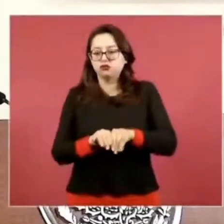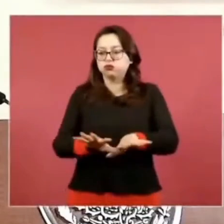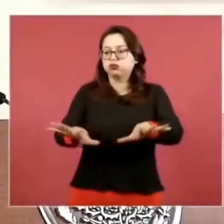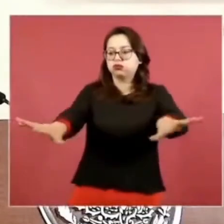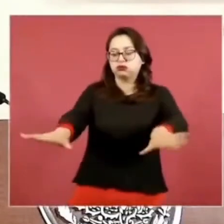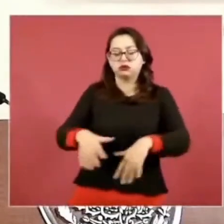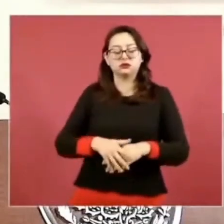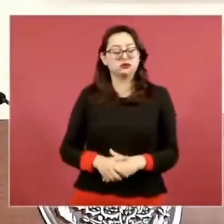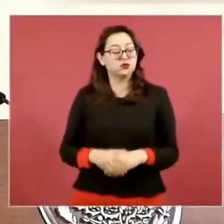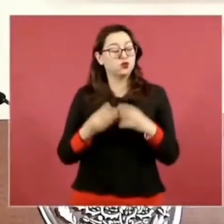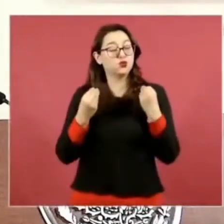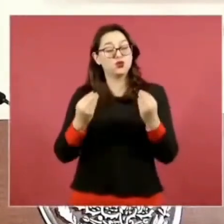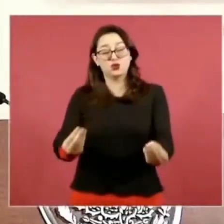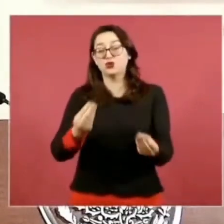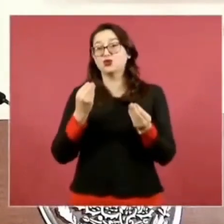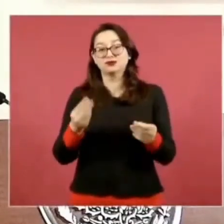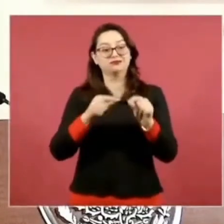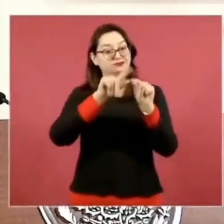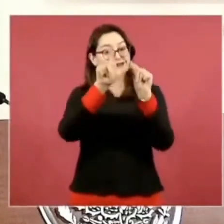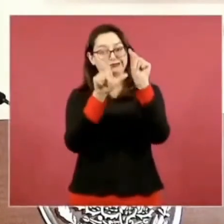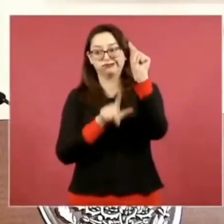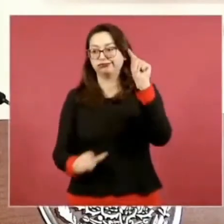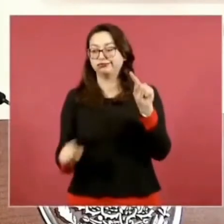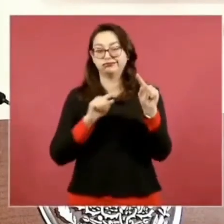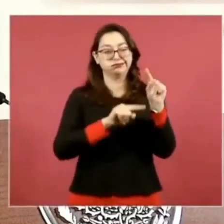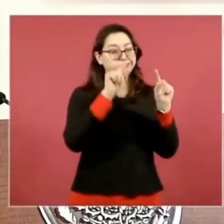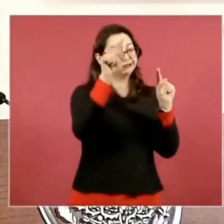muchos acueductos estamos construyendo.